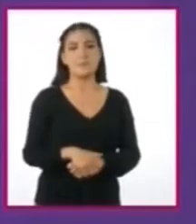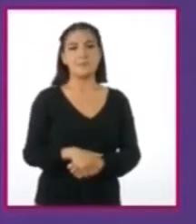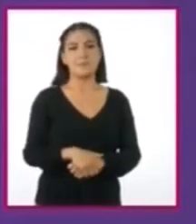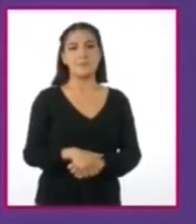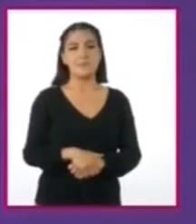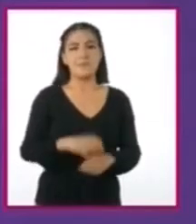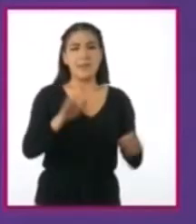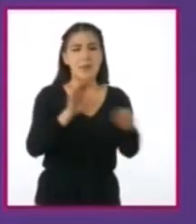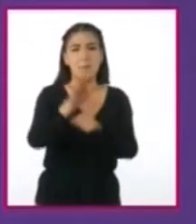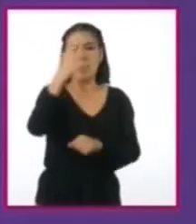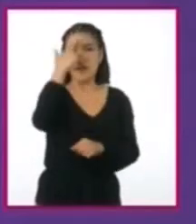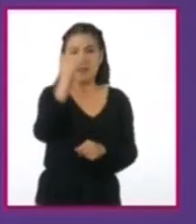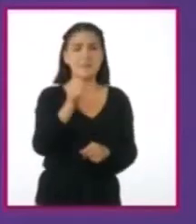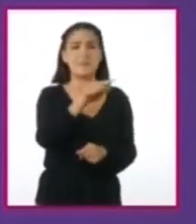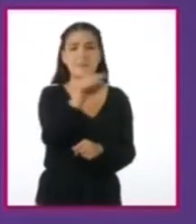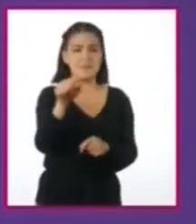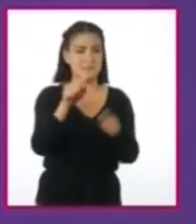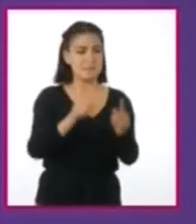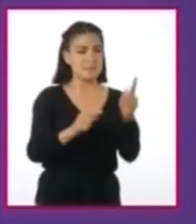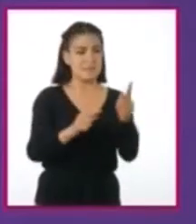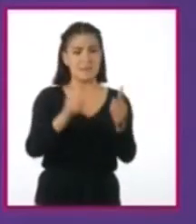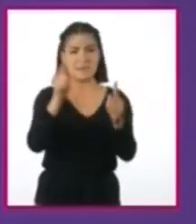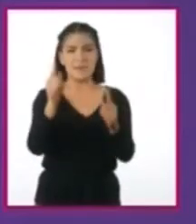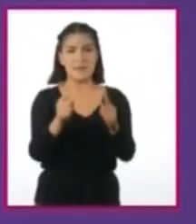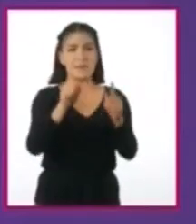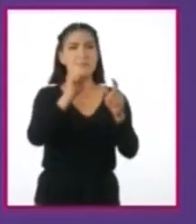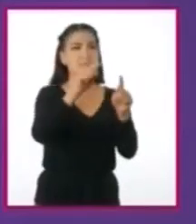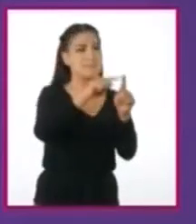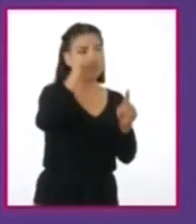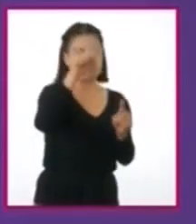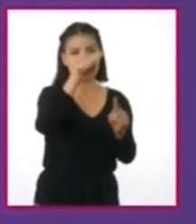La razón directa entre los lados de los triángulos,